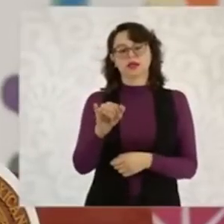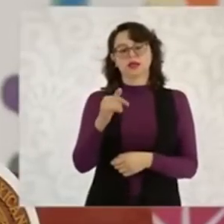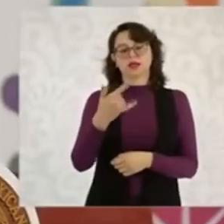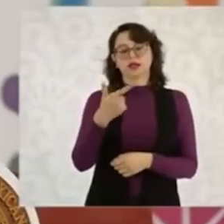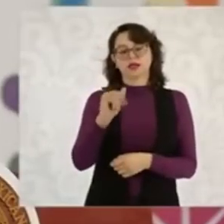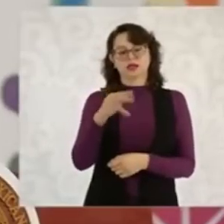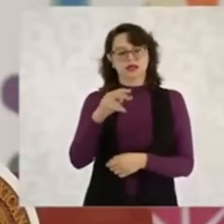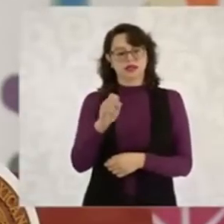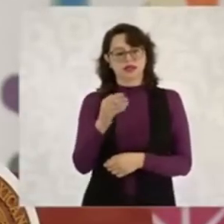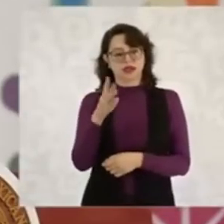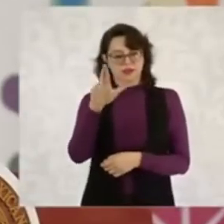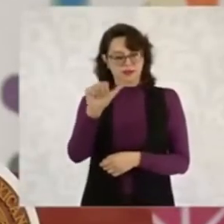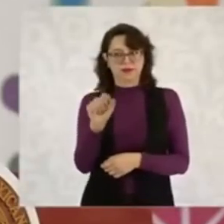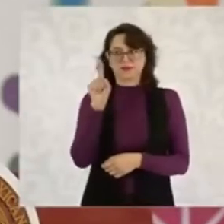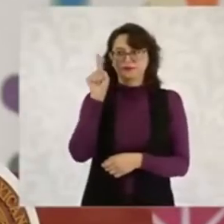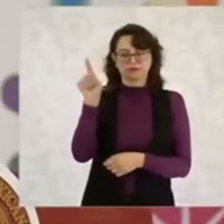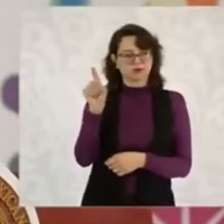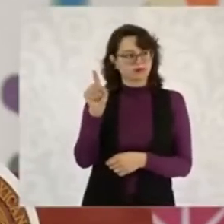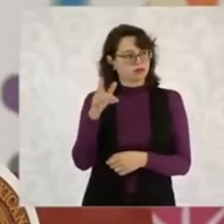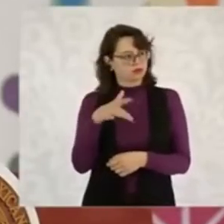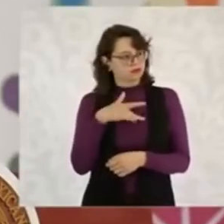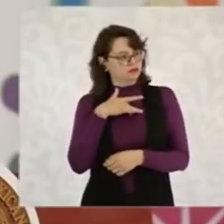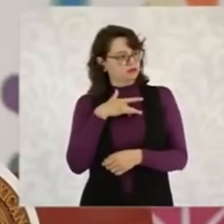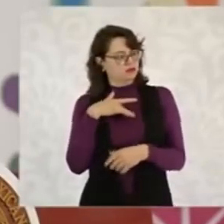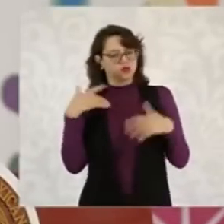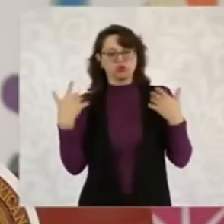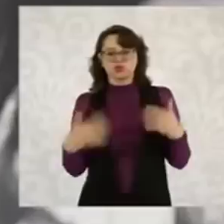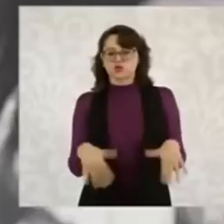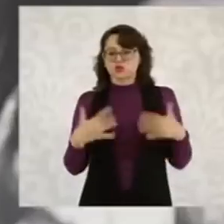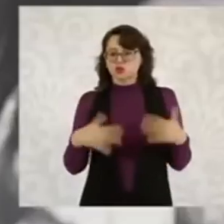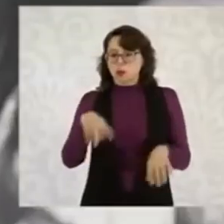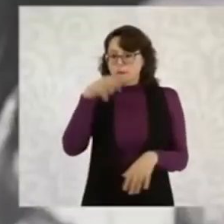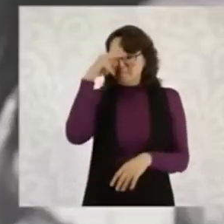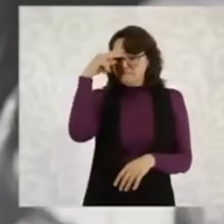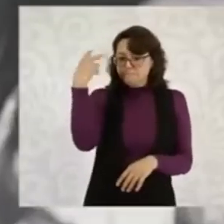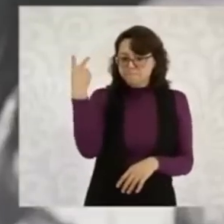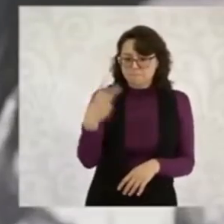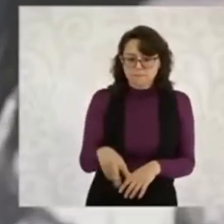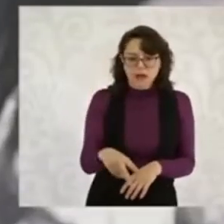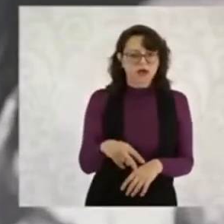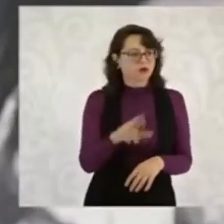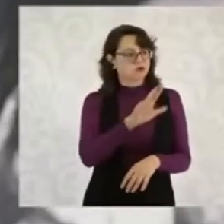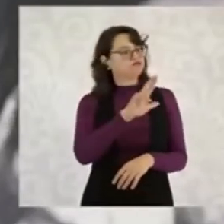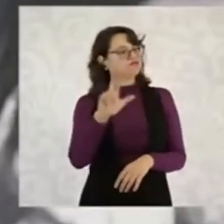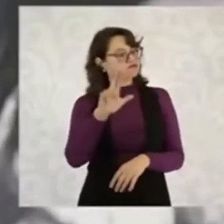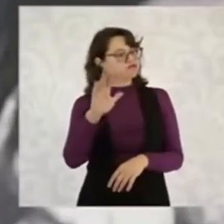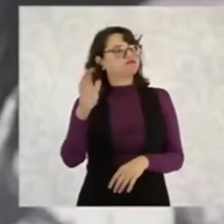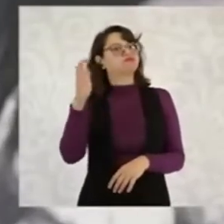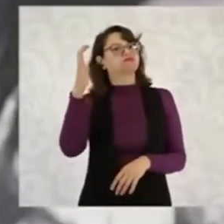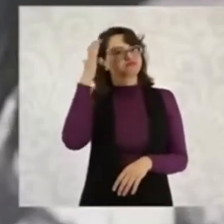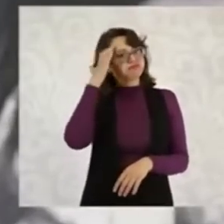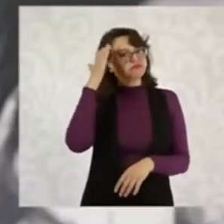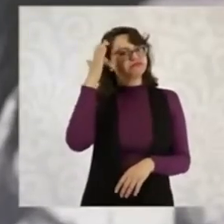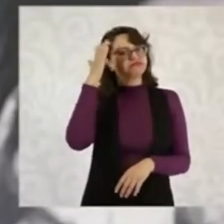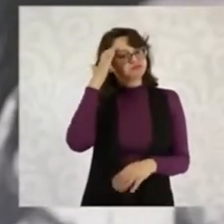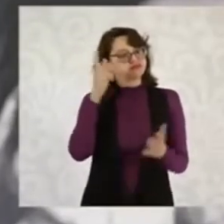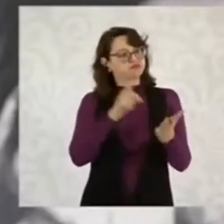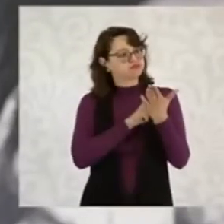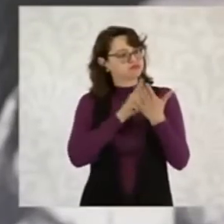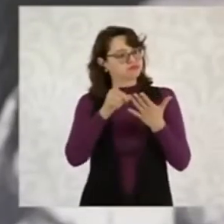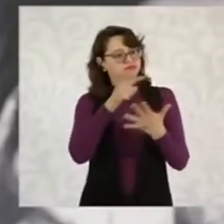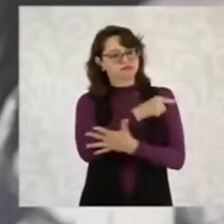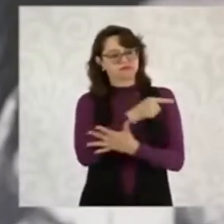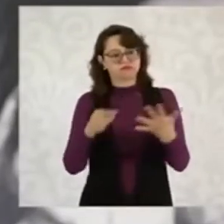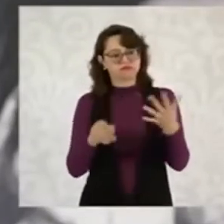modelo regulatorio innovador, esto en economía digital, un modelo que garantiza derechos